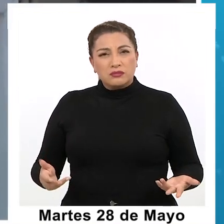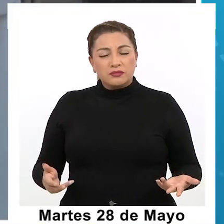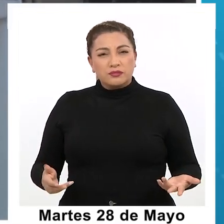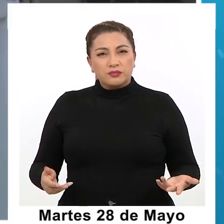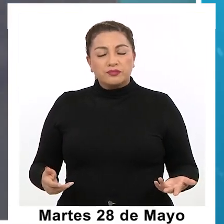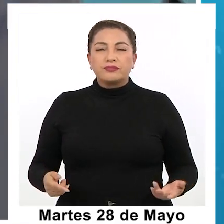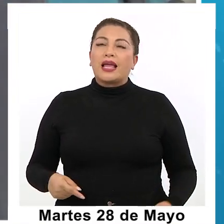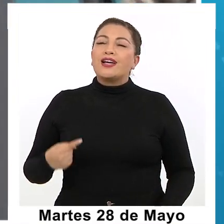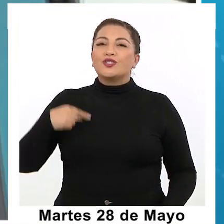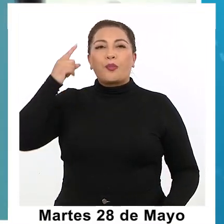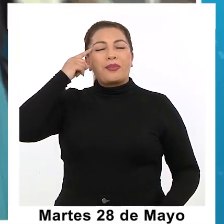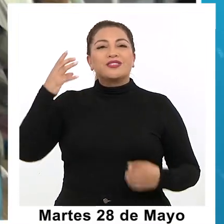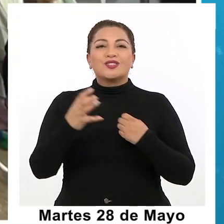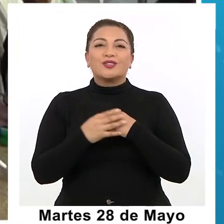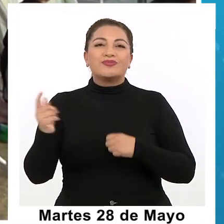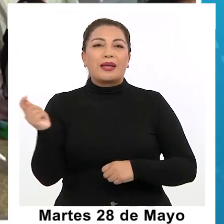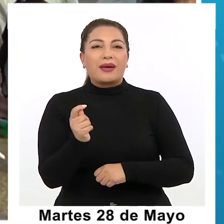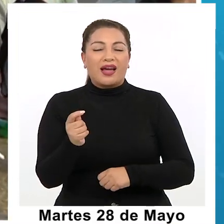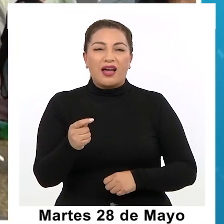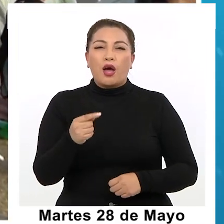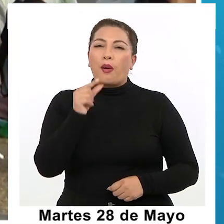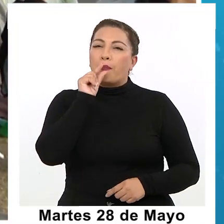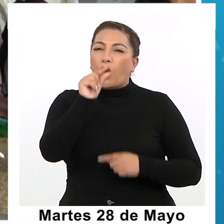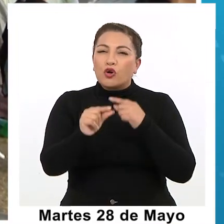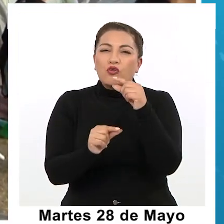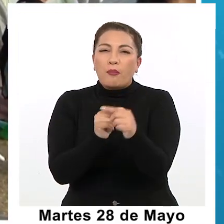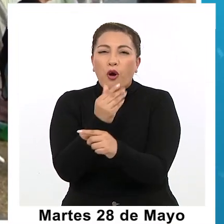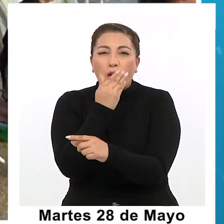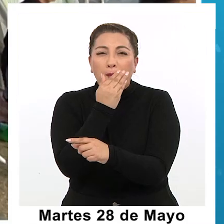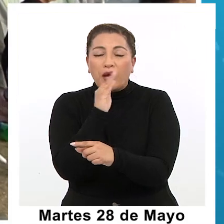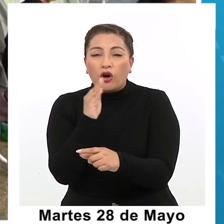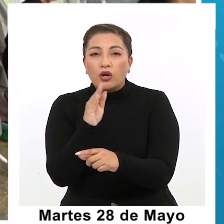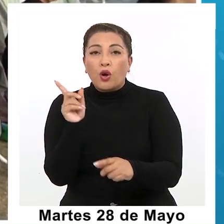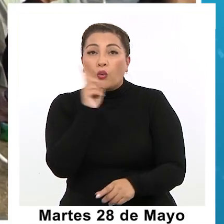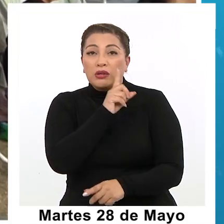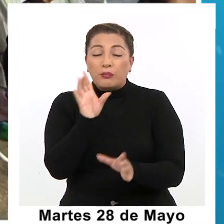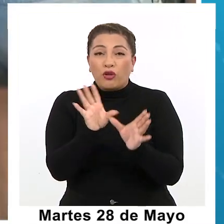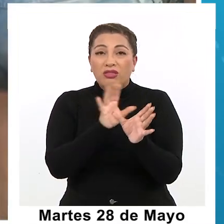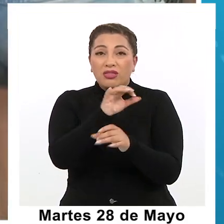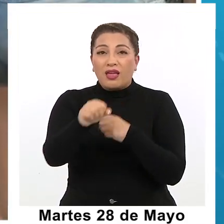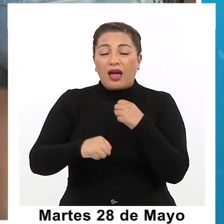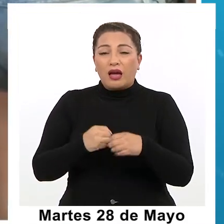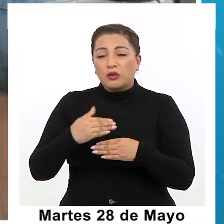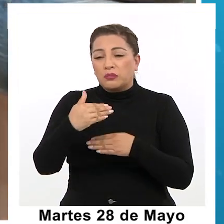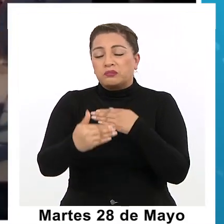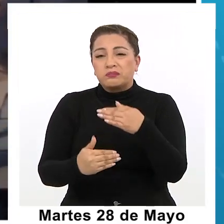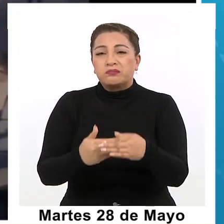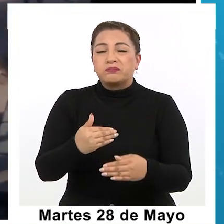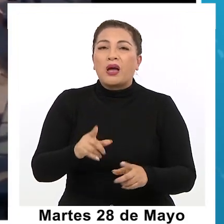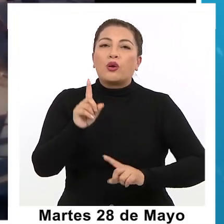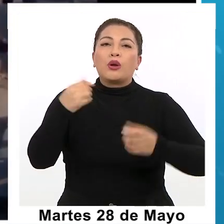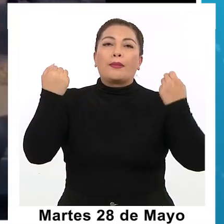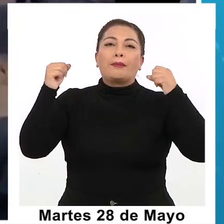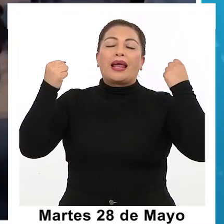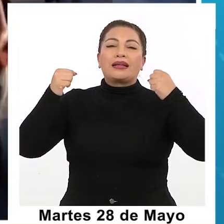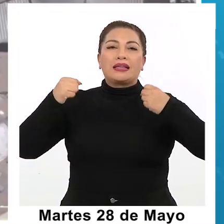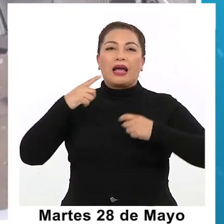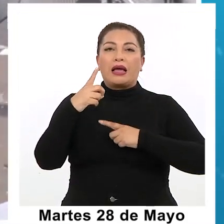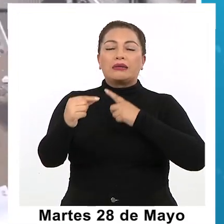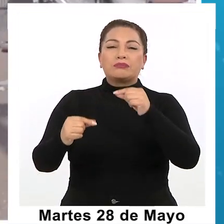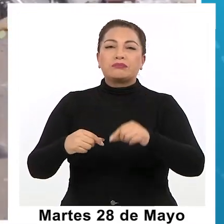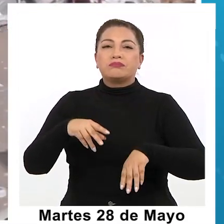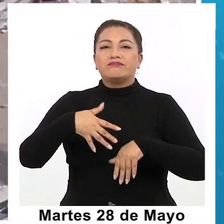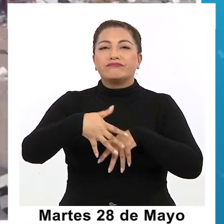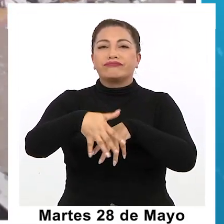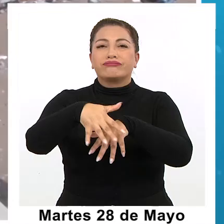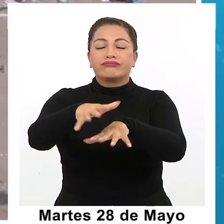que aspectos? Tarapacá ha mejorado bastante en los últimos 10 años porque se han hecho muchos ejercicios de evacuación, pero sin